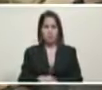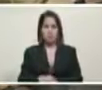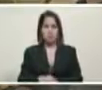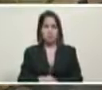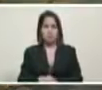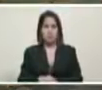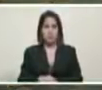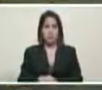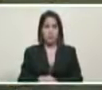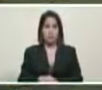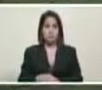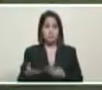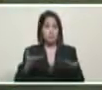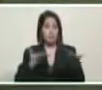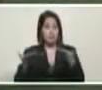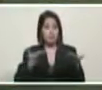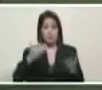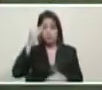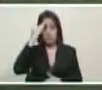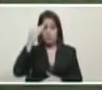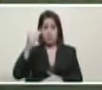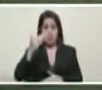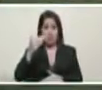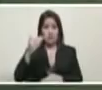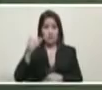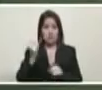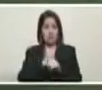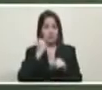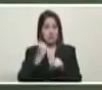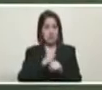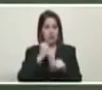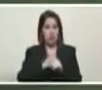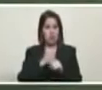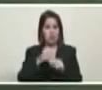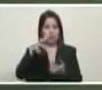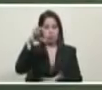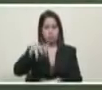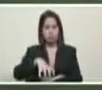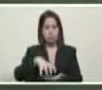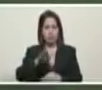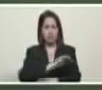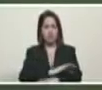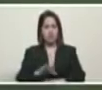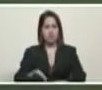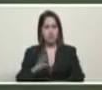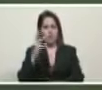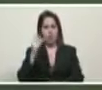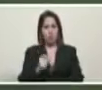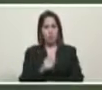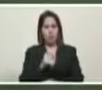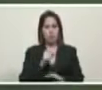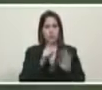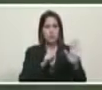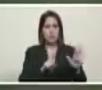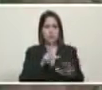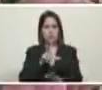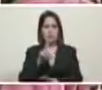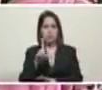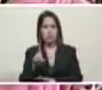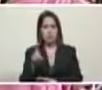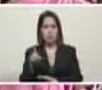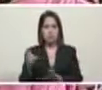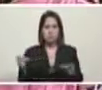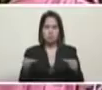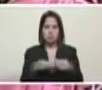se encontraba en servicios o prestando servicios militares en el destacamento de frontera número 631 del comando de zona